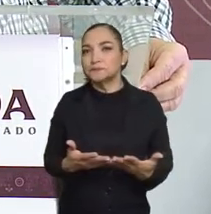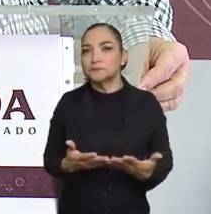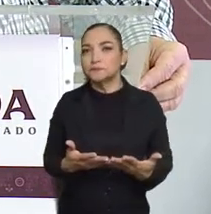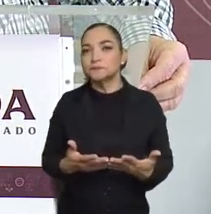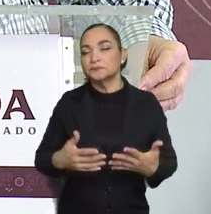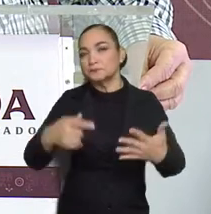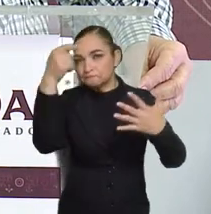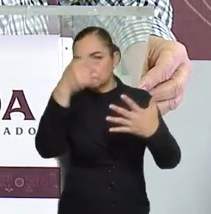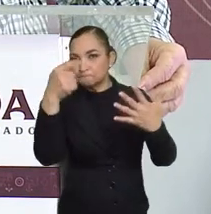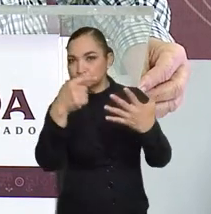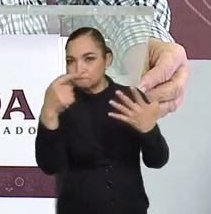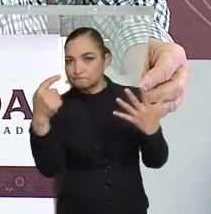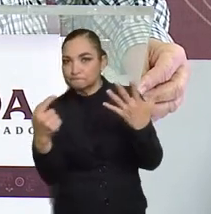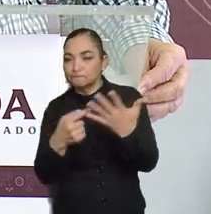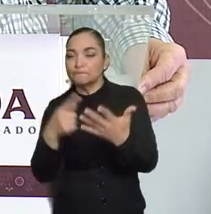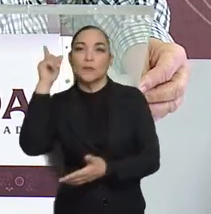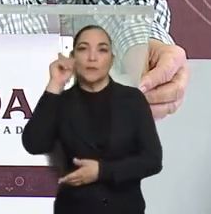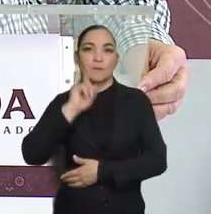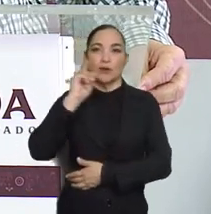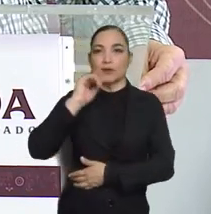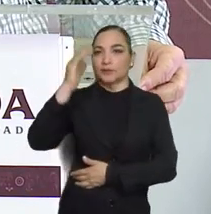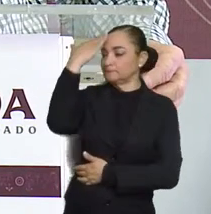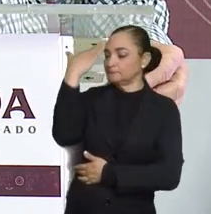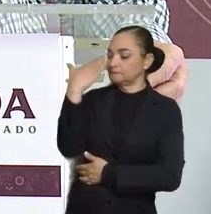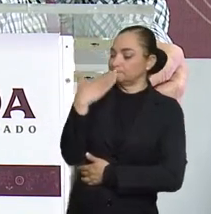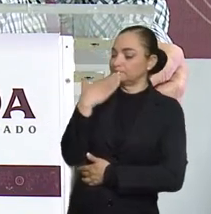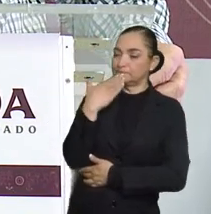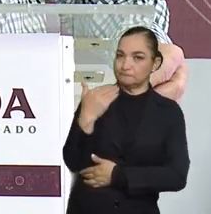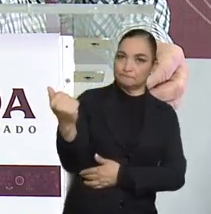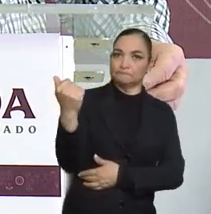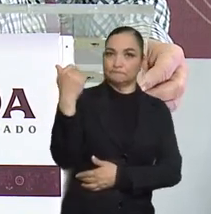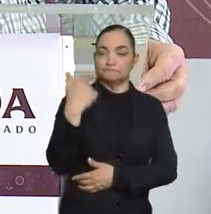mujeres muy reconocidas, y ahí se le estuvo